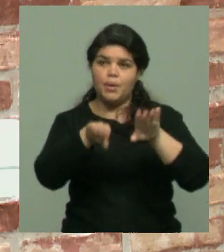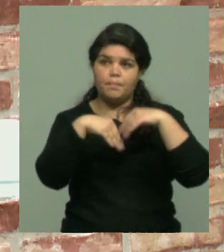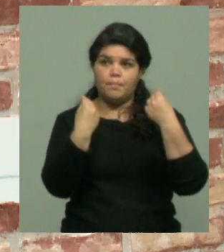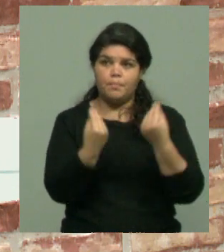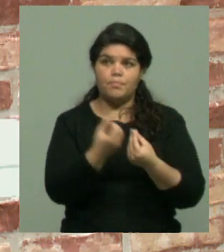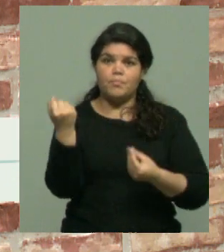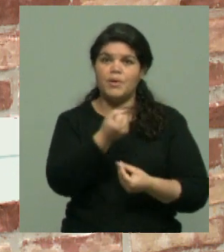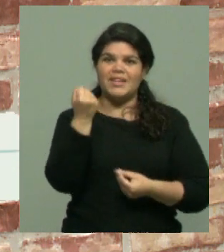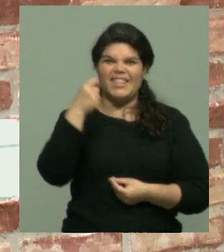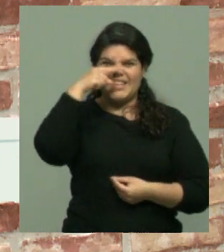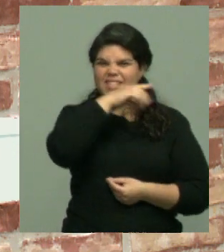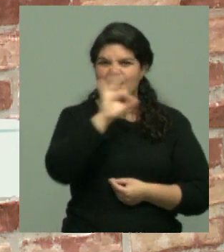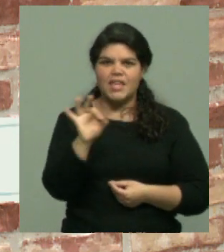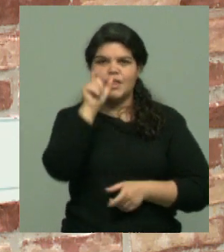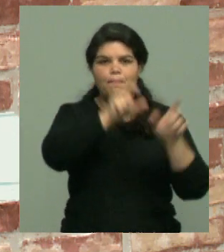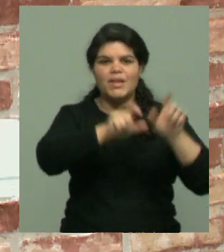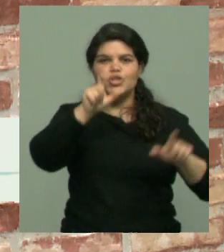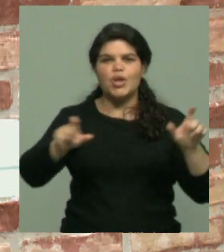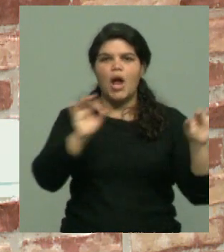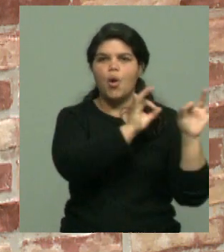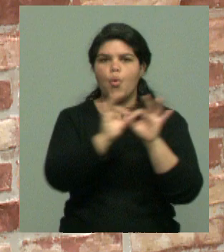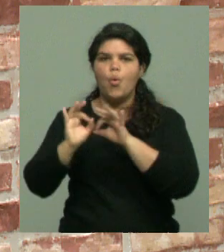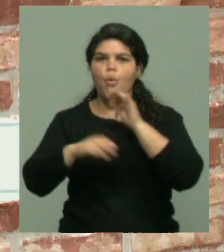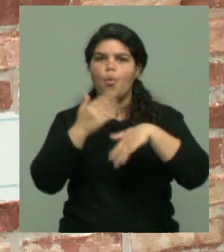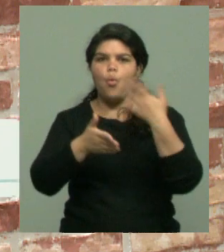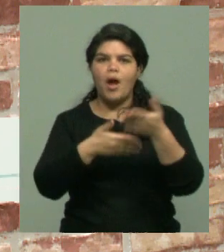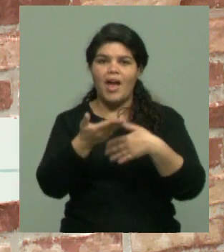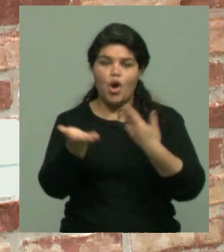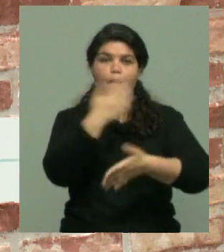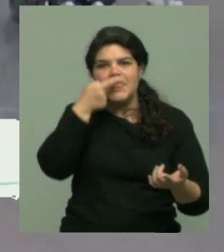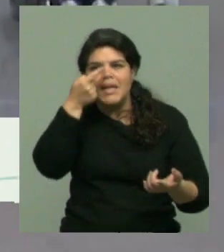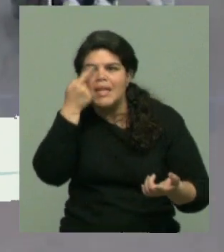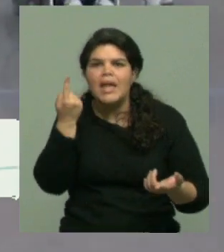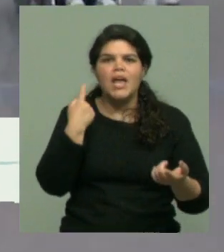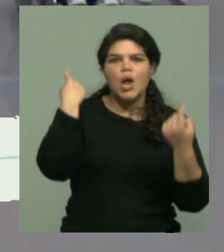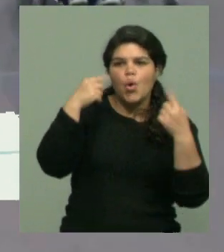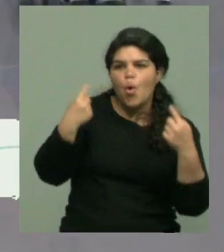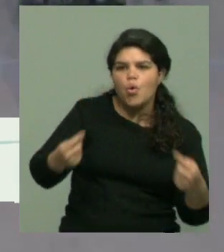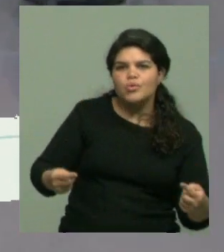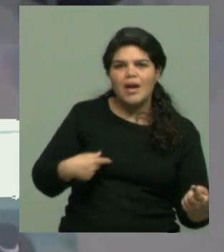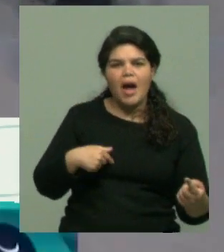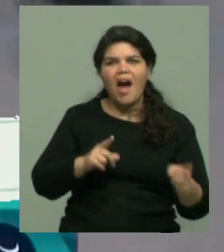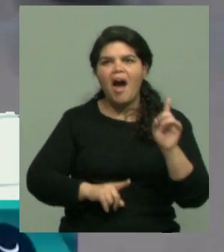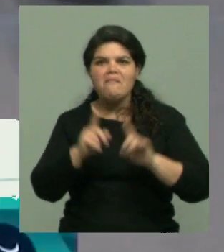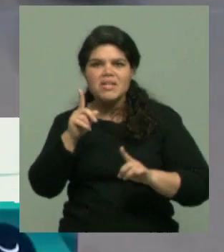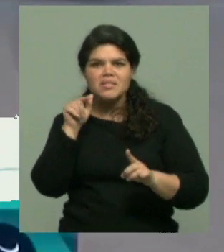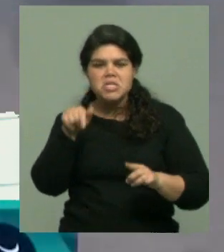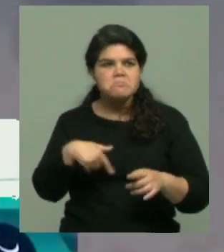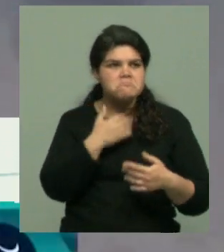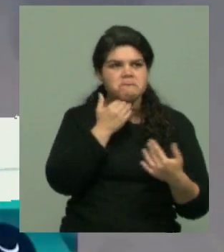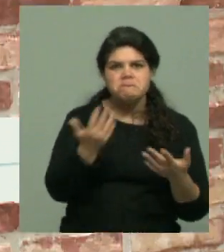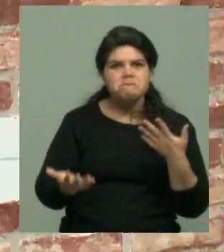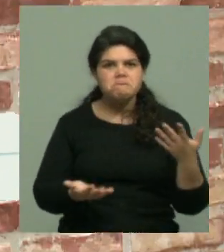atletas argentinos que están representándonos ahí en los Juegos Paralímpicos. Veíamos en el arranque, el deporte es absolutamente bueno